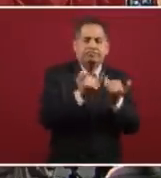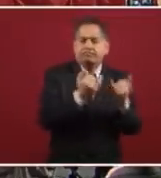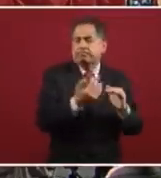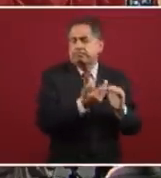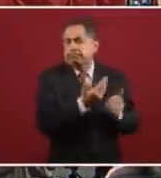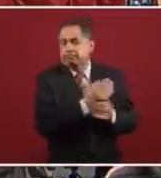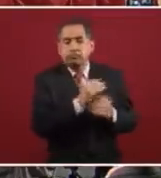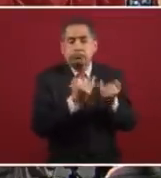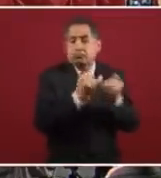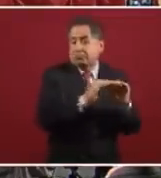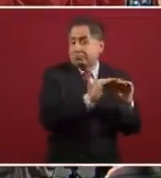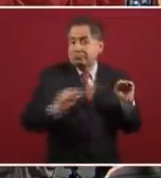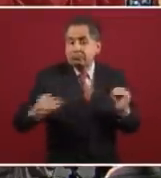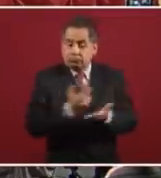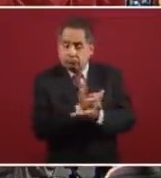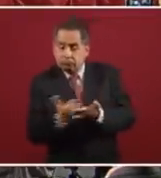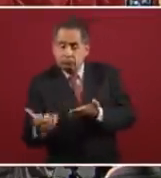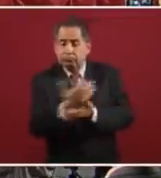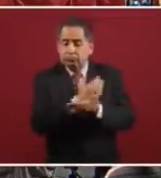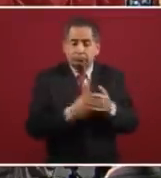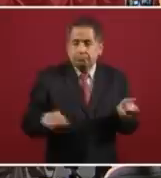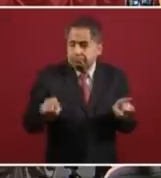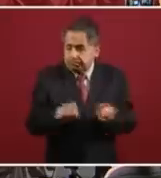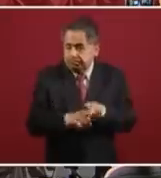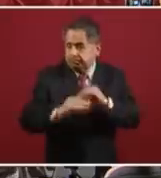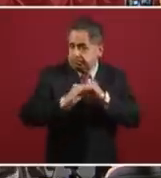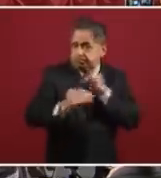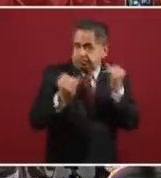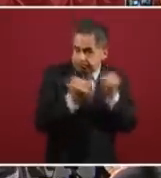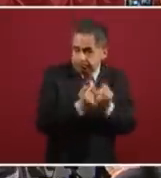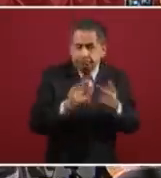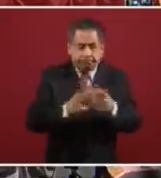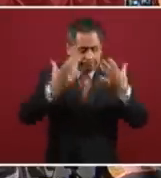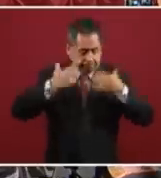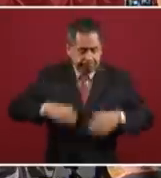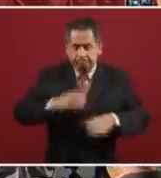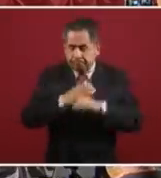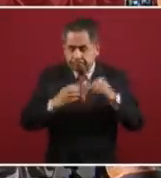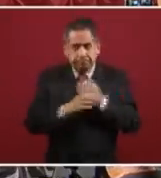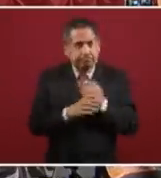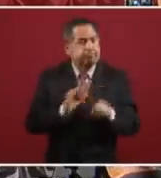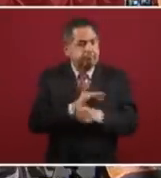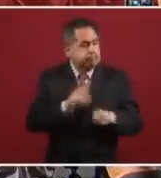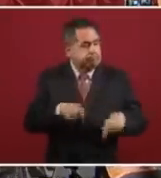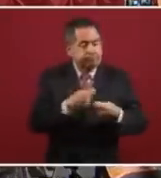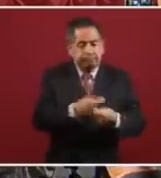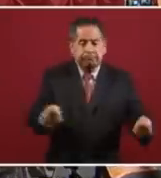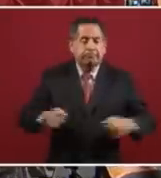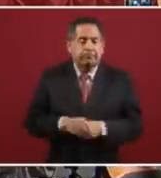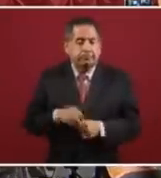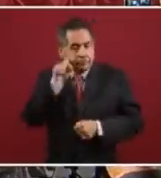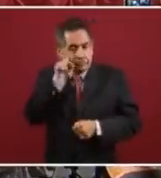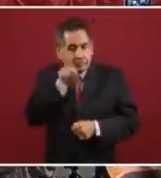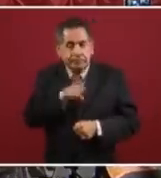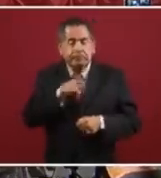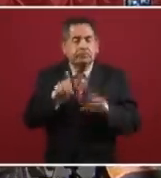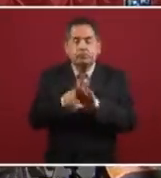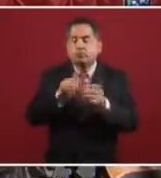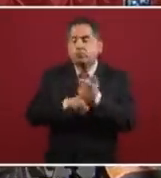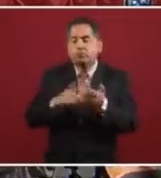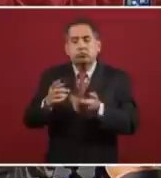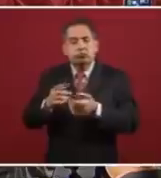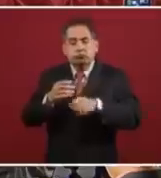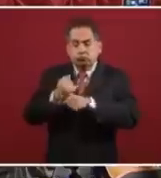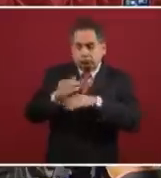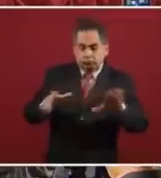salarios, capacitación y equipamiento. Otro dato, el informe policial homologado es más sencillo, operable